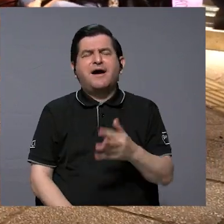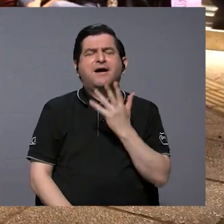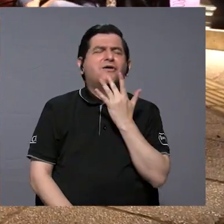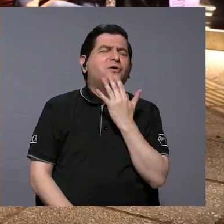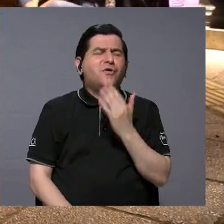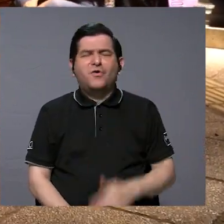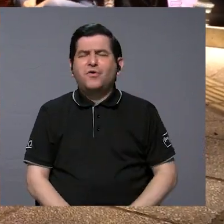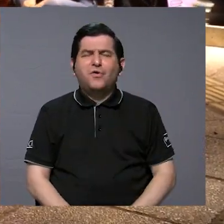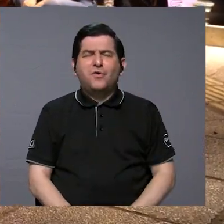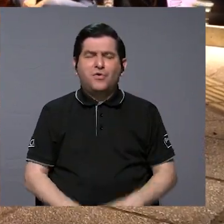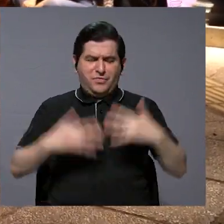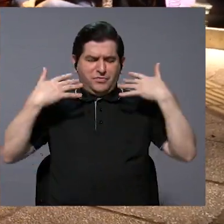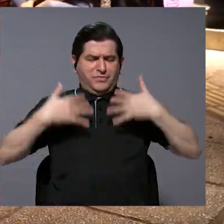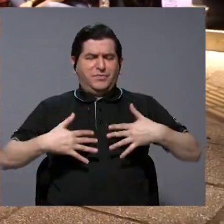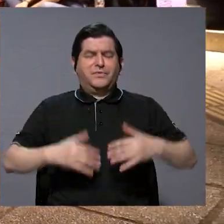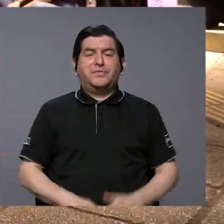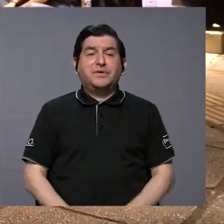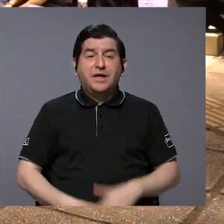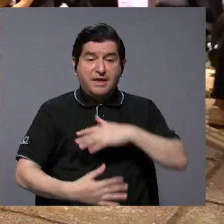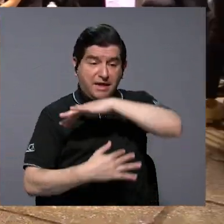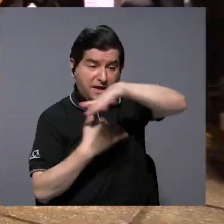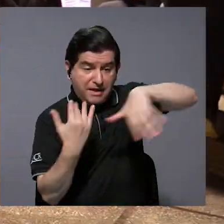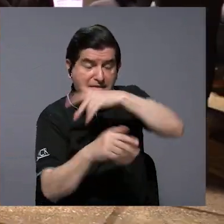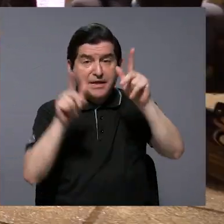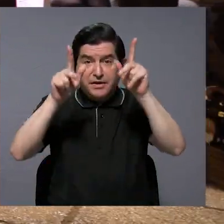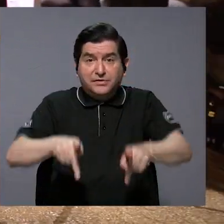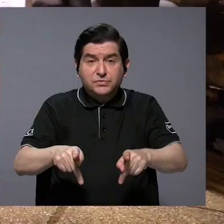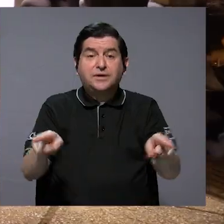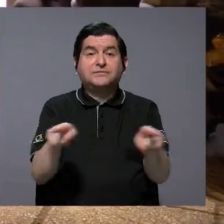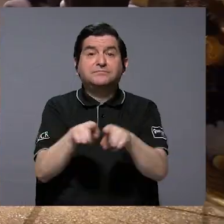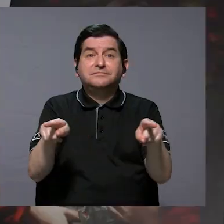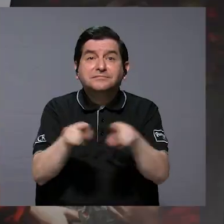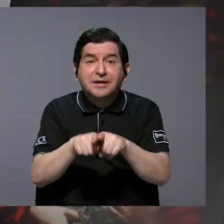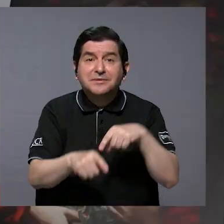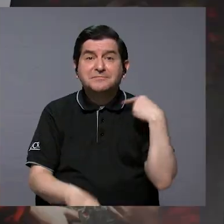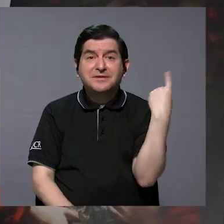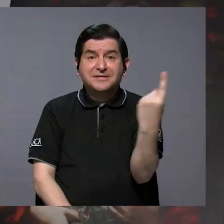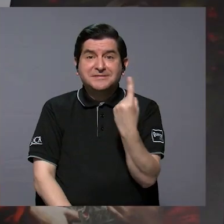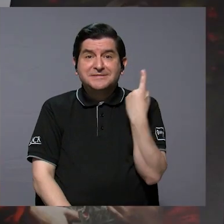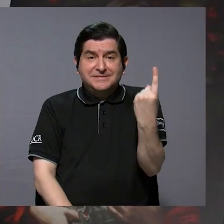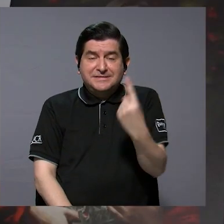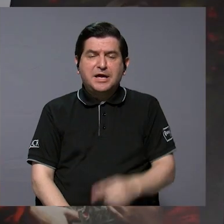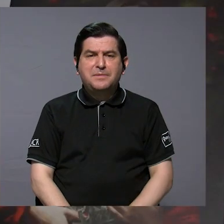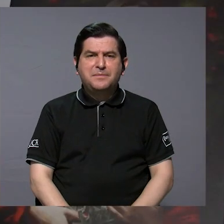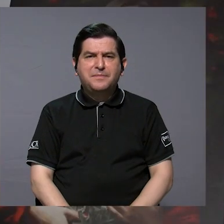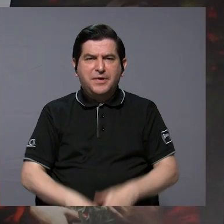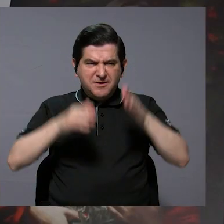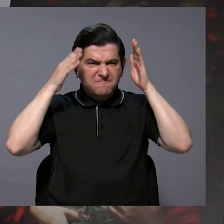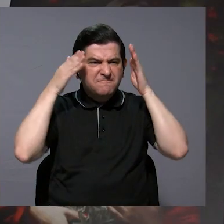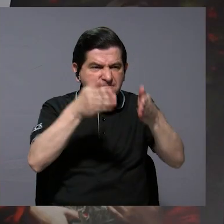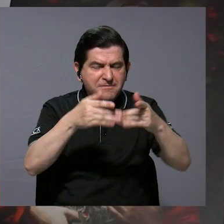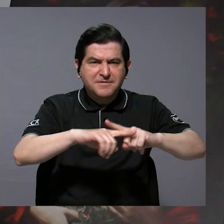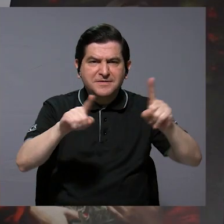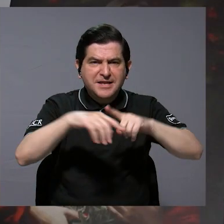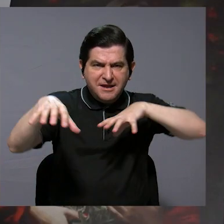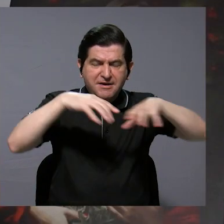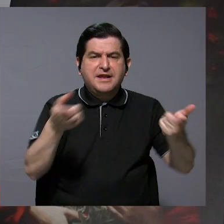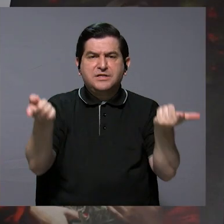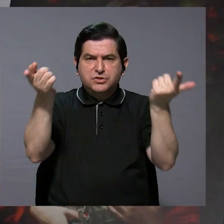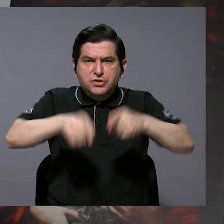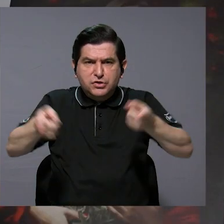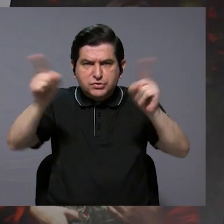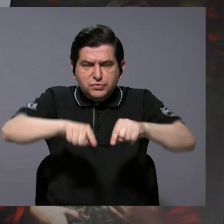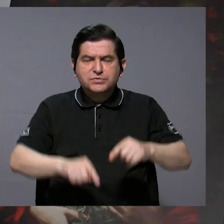sean coloridas, vistosas, que tengan interacción con el público y que también siempre estén dando foco a